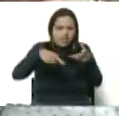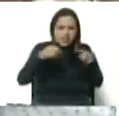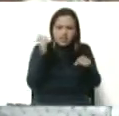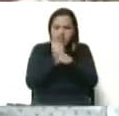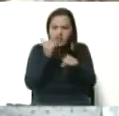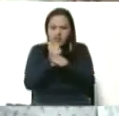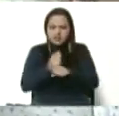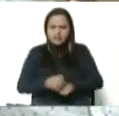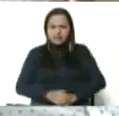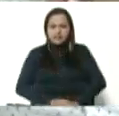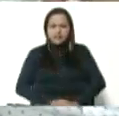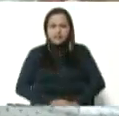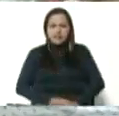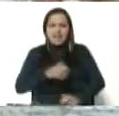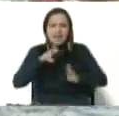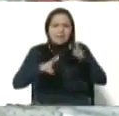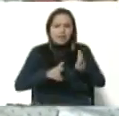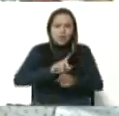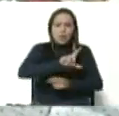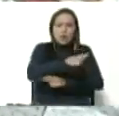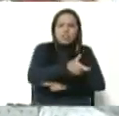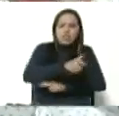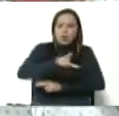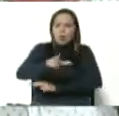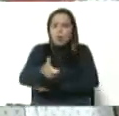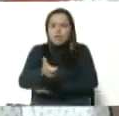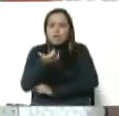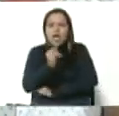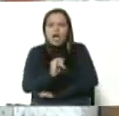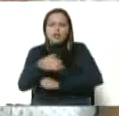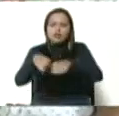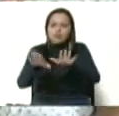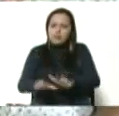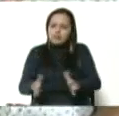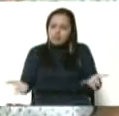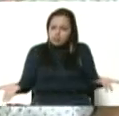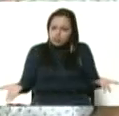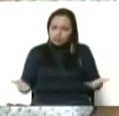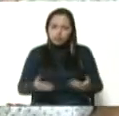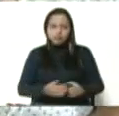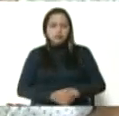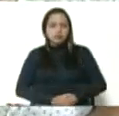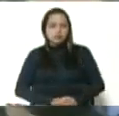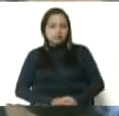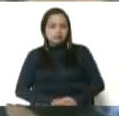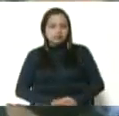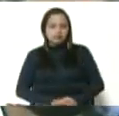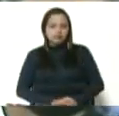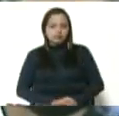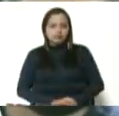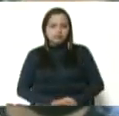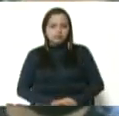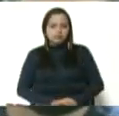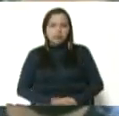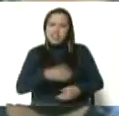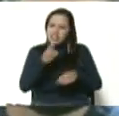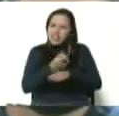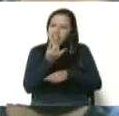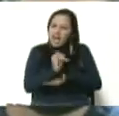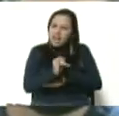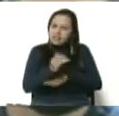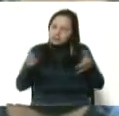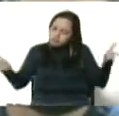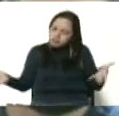el metro Guatire-Guarena paralizado. Es decir, tiene que haber